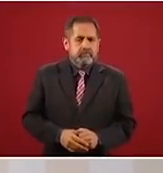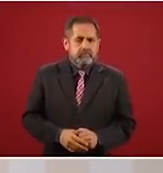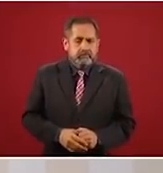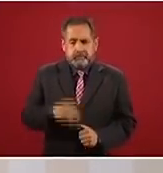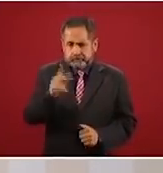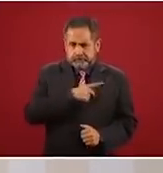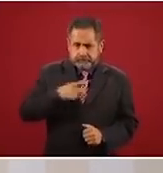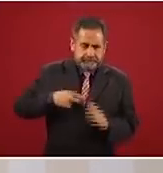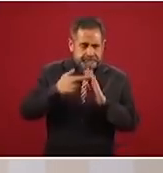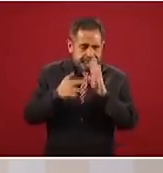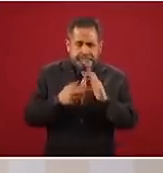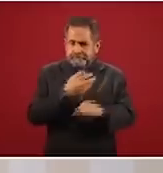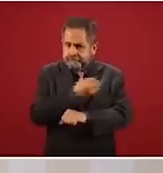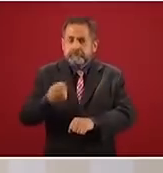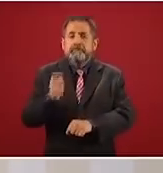tiene que haber honestidad,